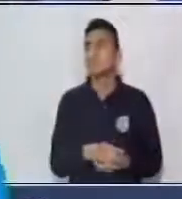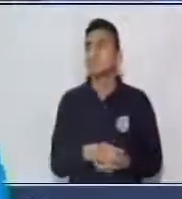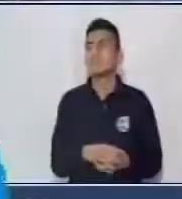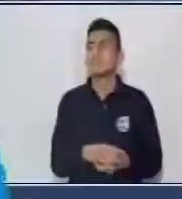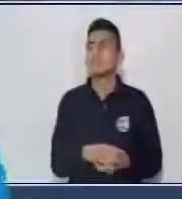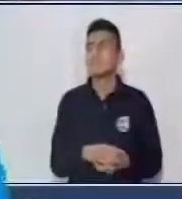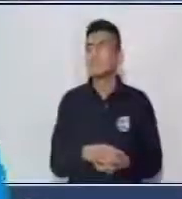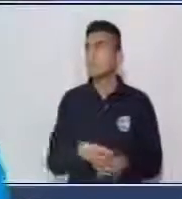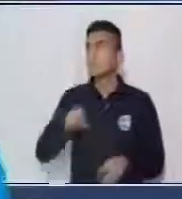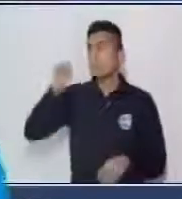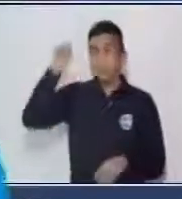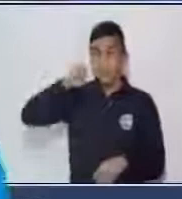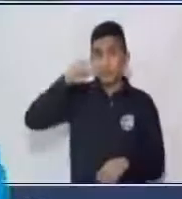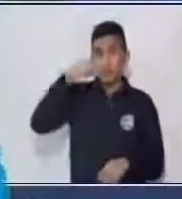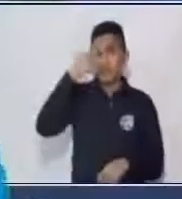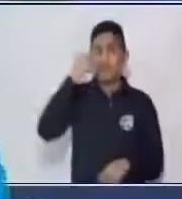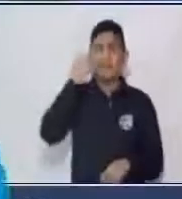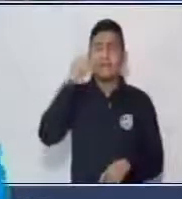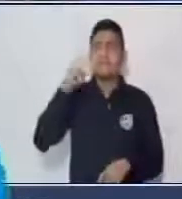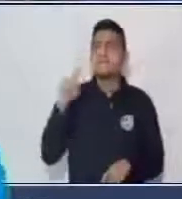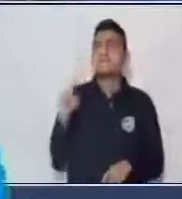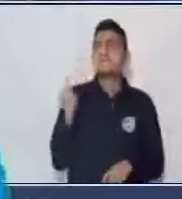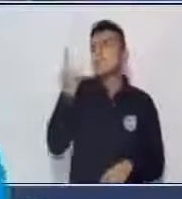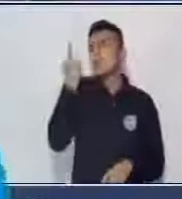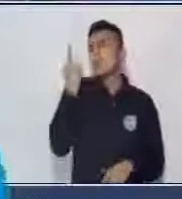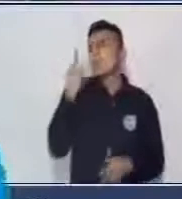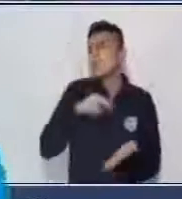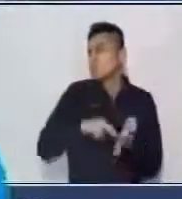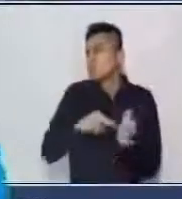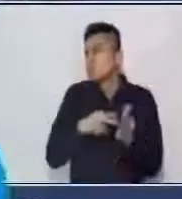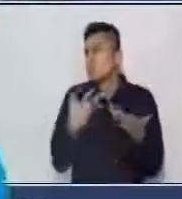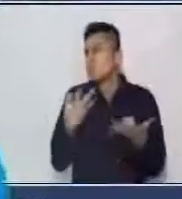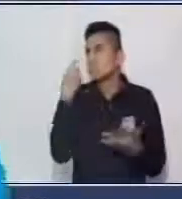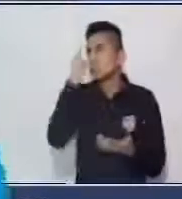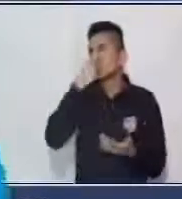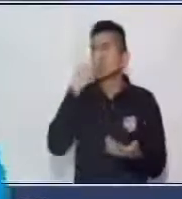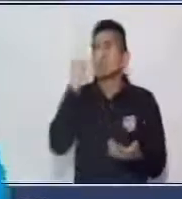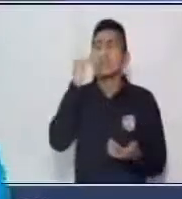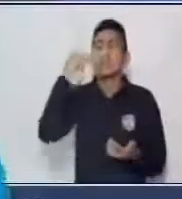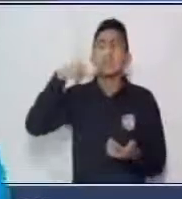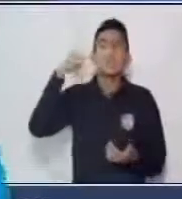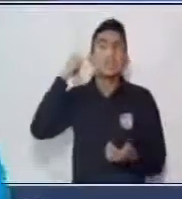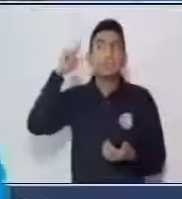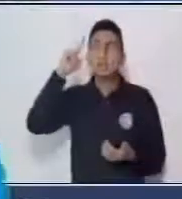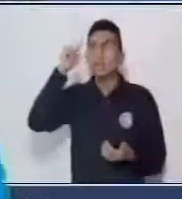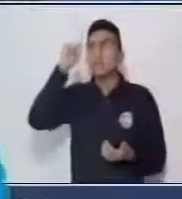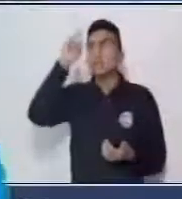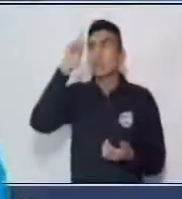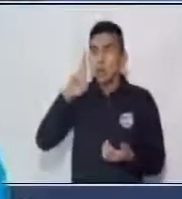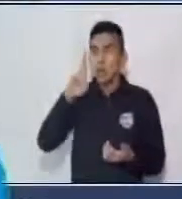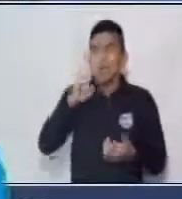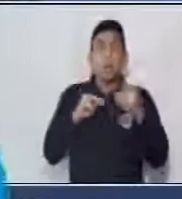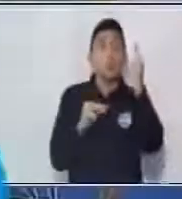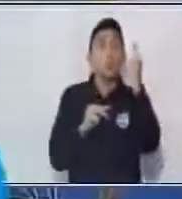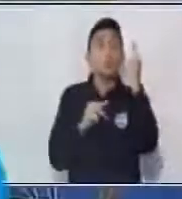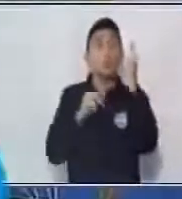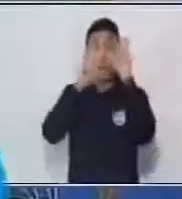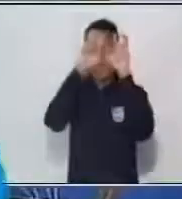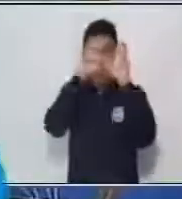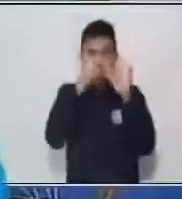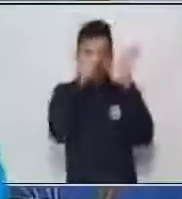bien, si hablamos de singular, es de una sola persona. Entonces lo vamos a poner por